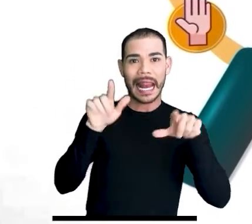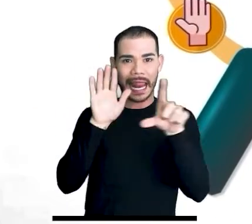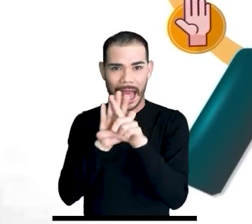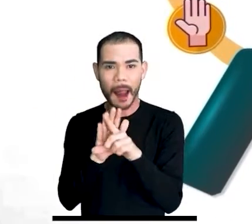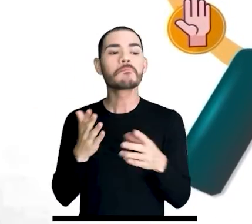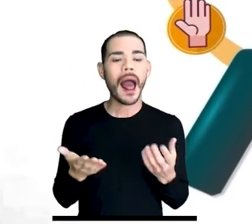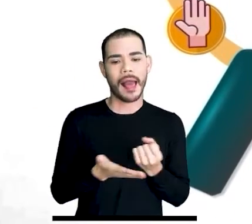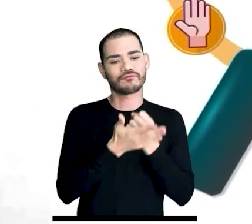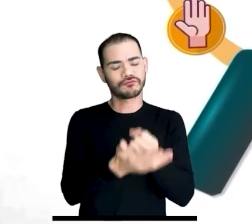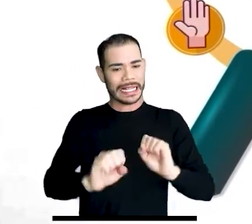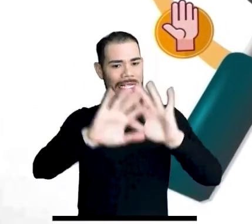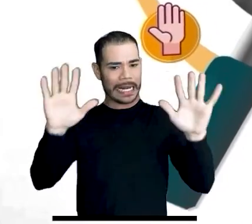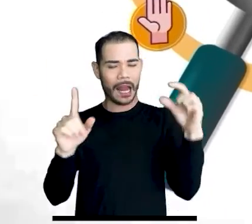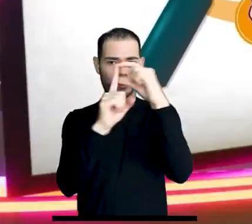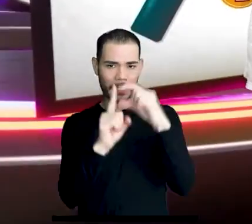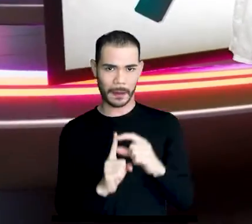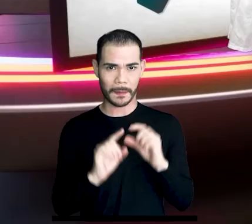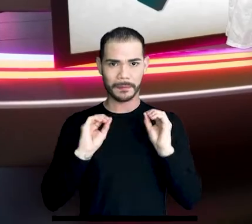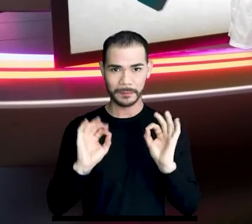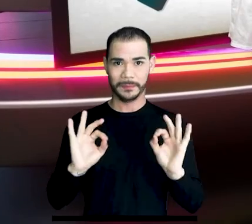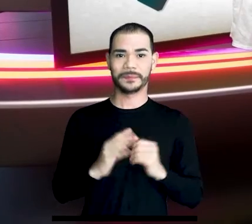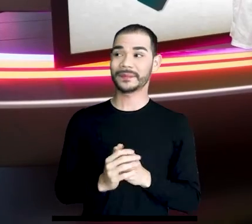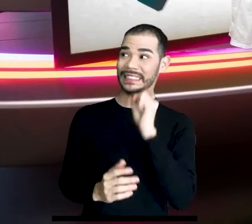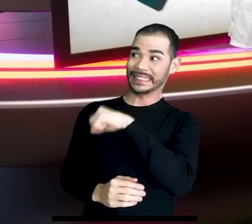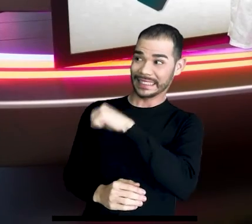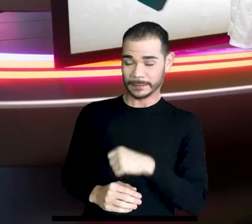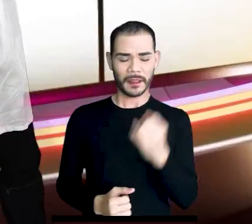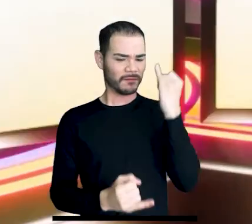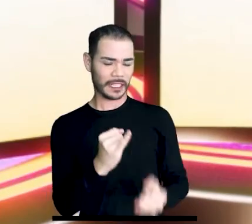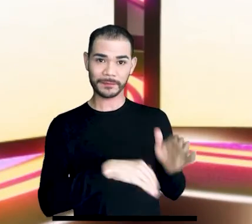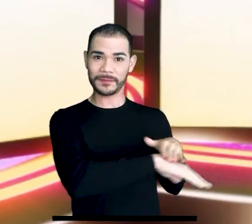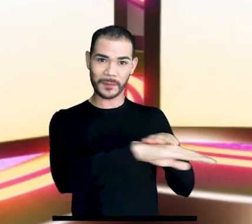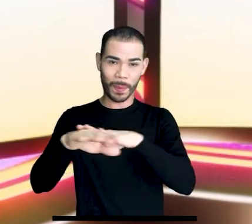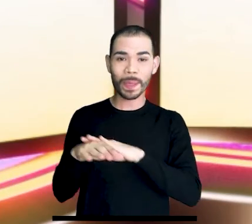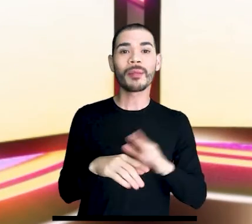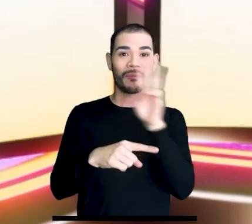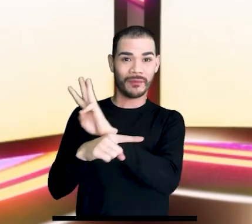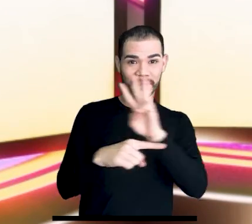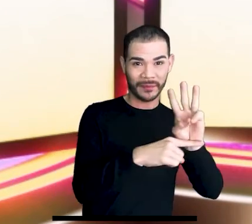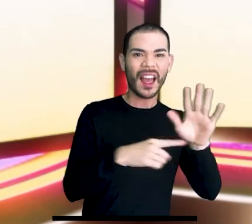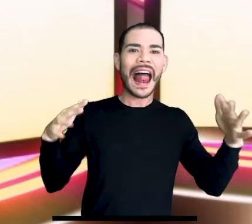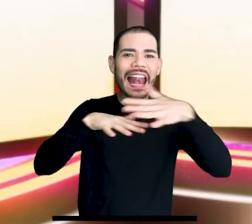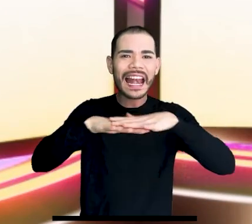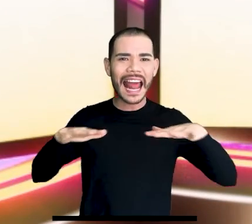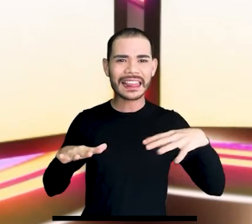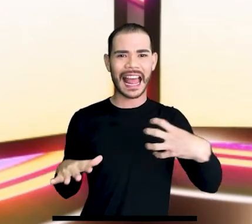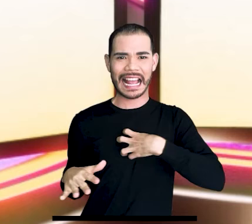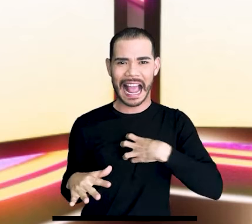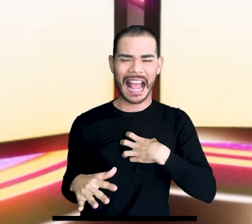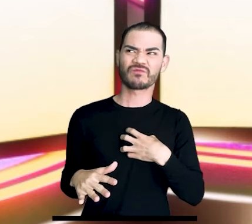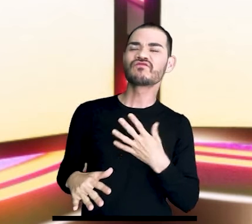administrativos y legales para unificar el vocabulario. Así es, Liz. Finalmente, y como desarrollo tecnológico, en